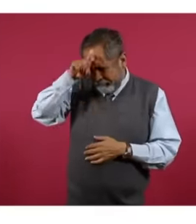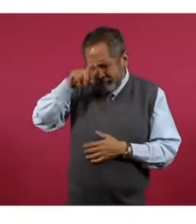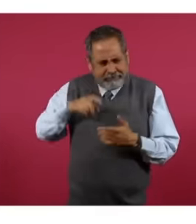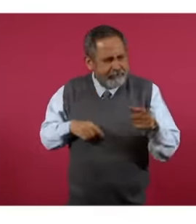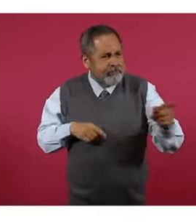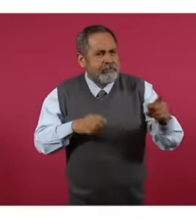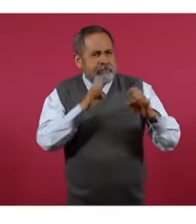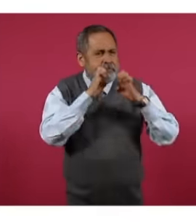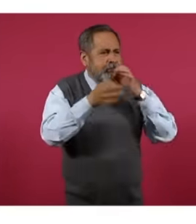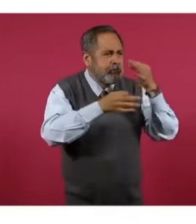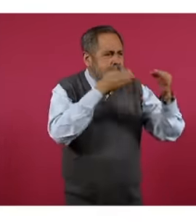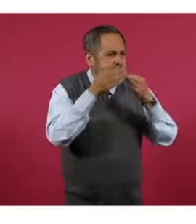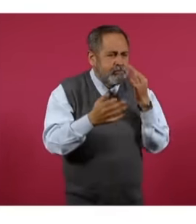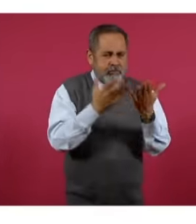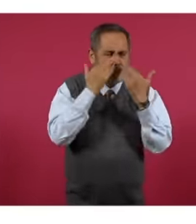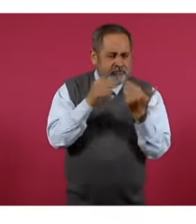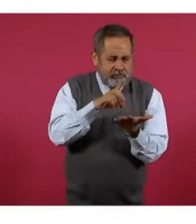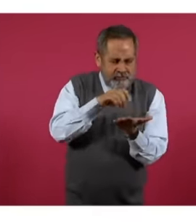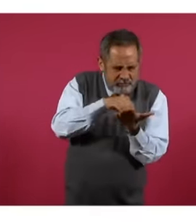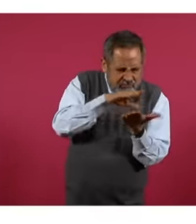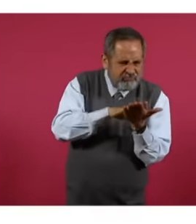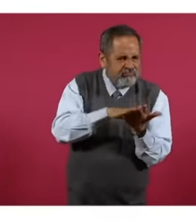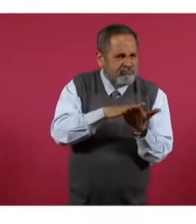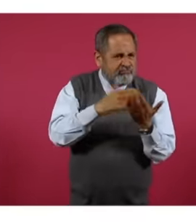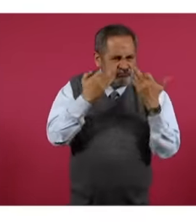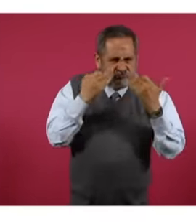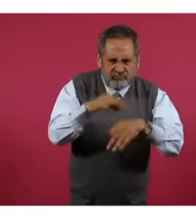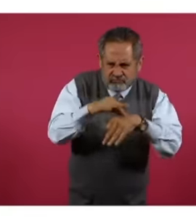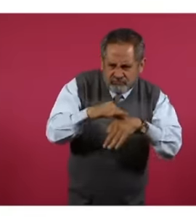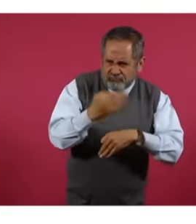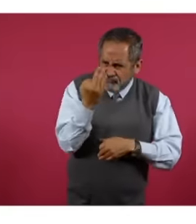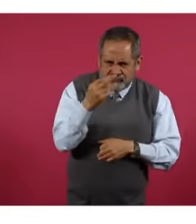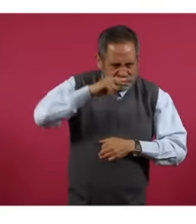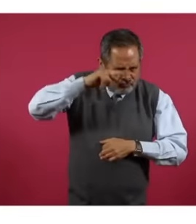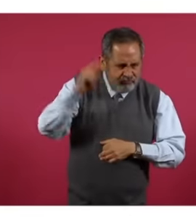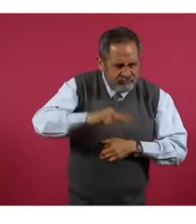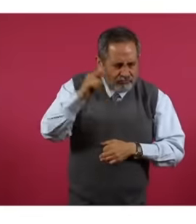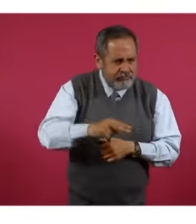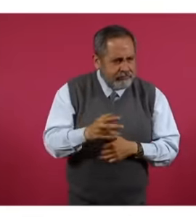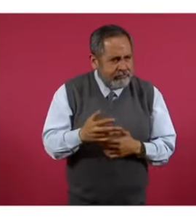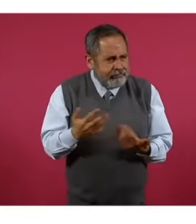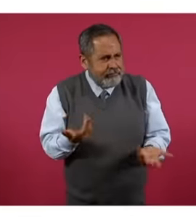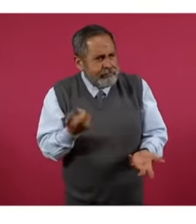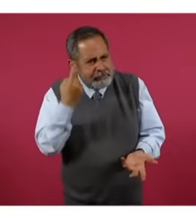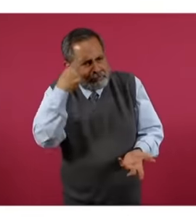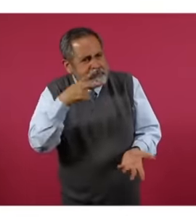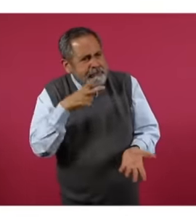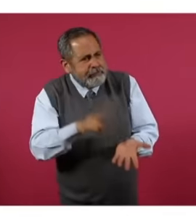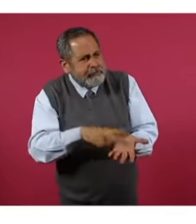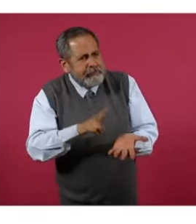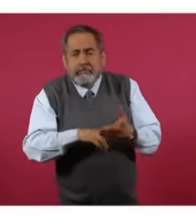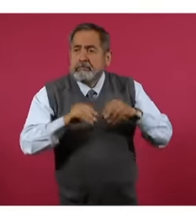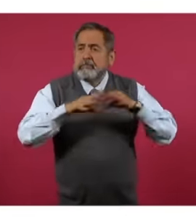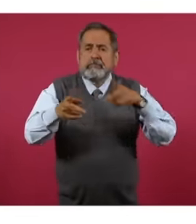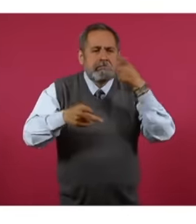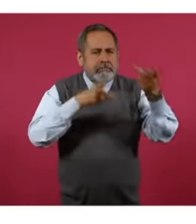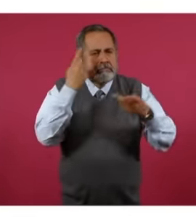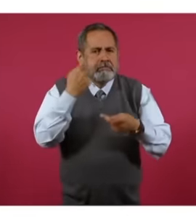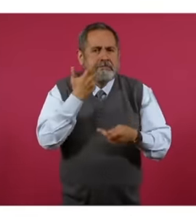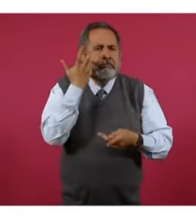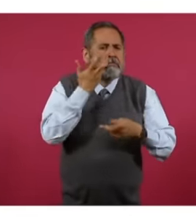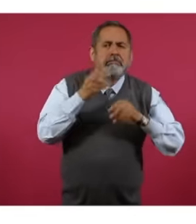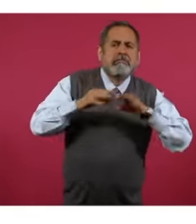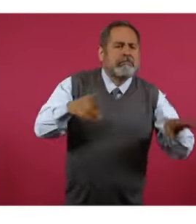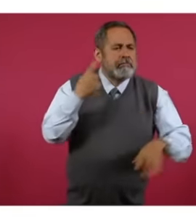en tu reportaje no hay datos duros o testimonios directos que lo impliquen, ¿cuál es el valor periodístico o la intención de